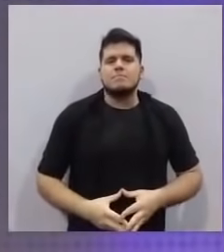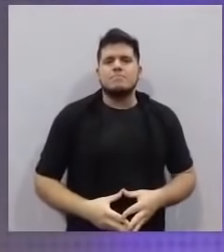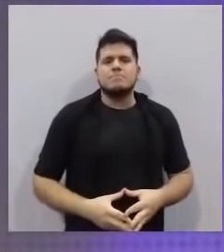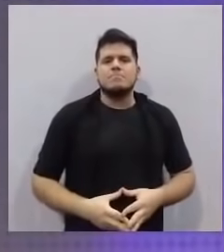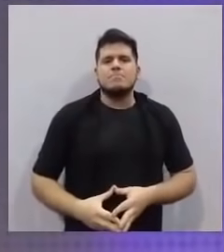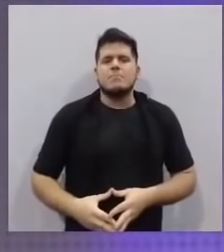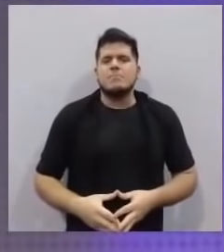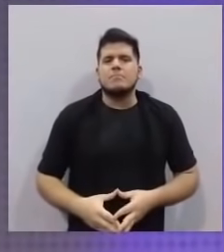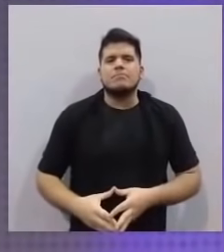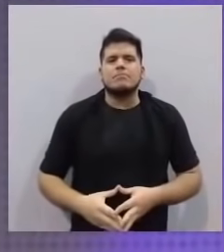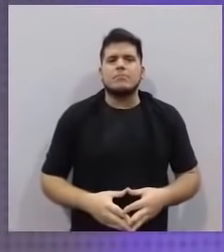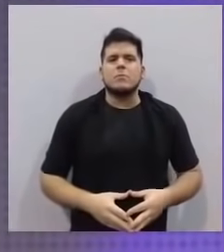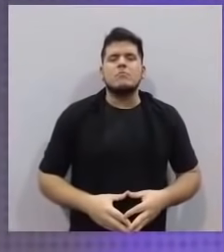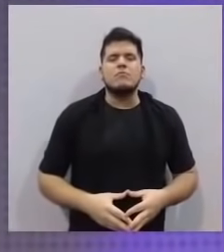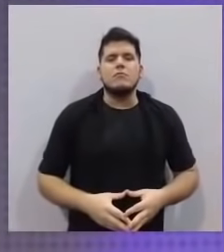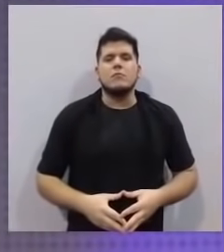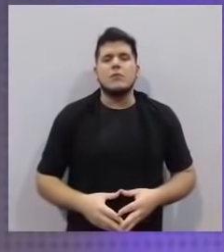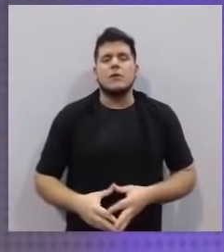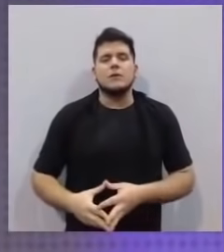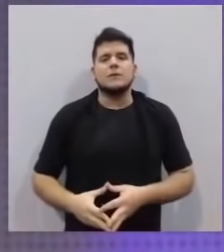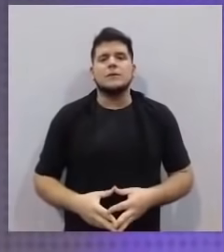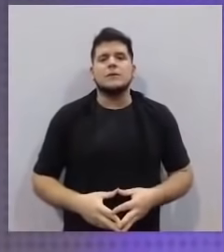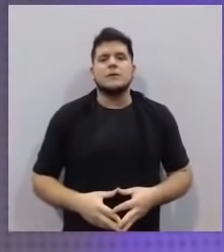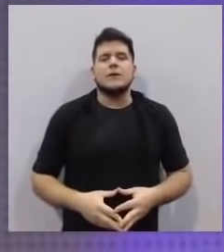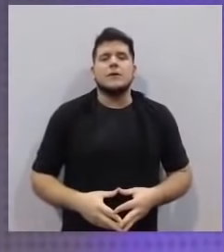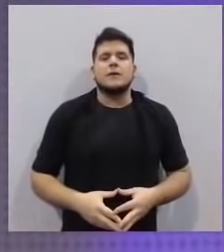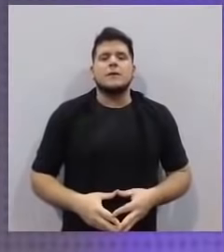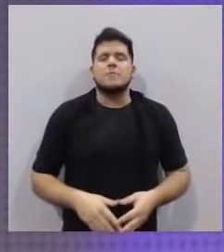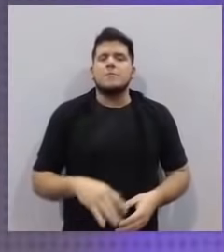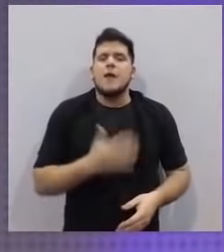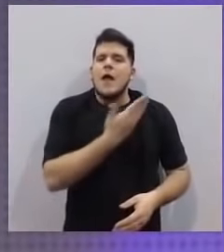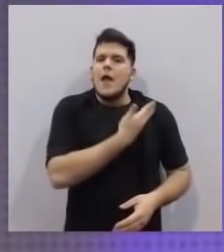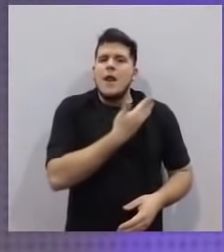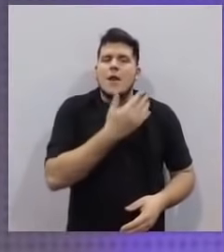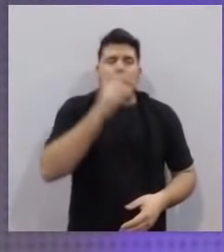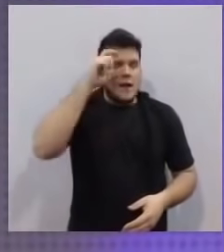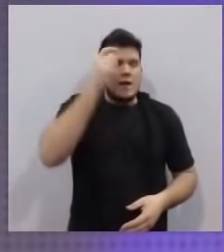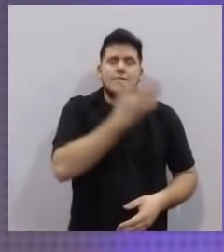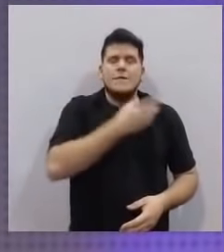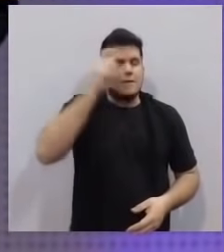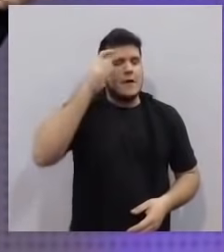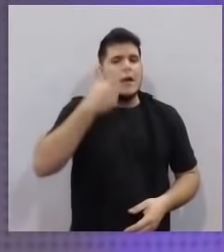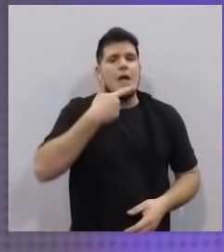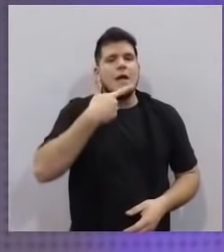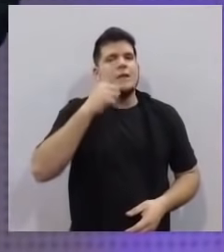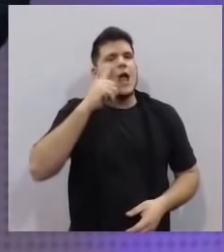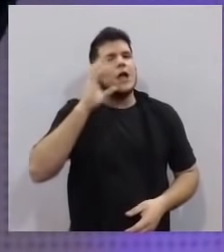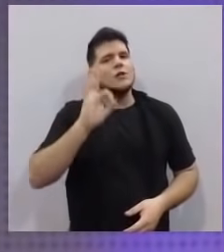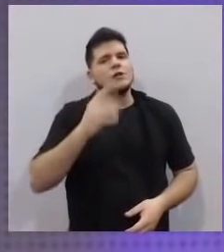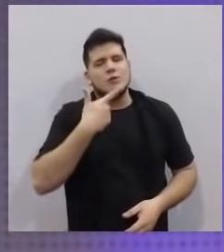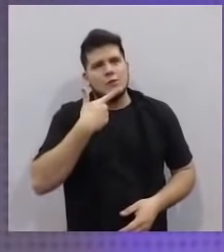las tinieblas cuando miramos la biblia efesios 6 verso 12 el tiene cuatro operaciones que